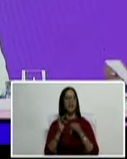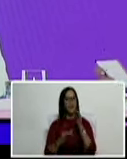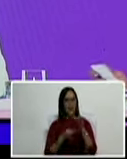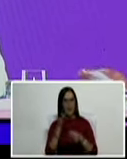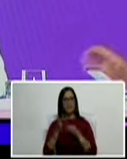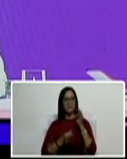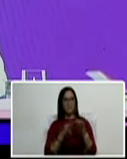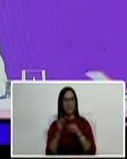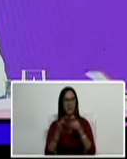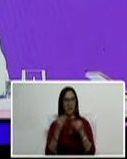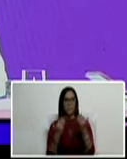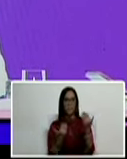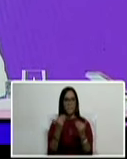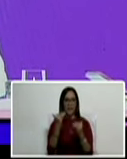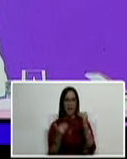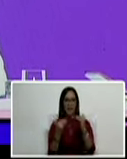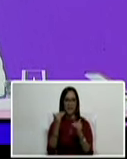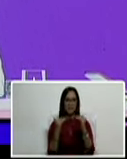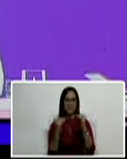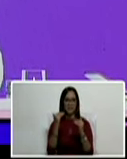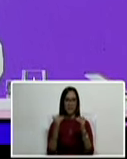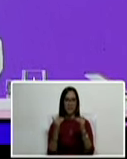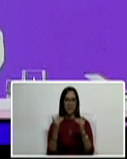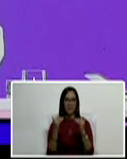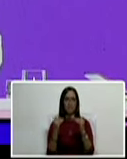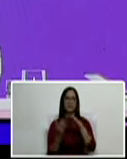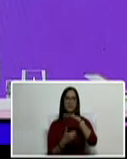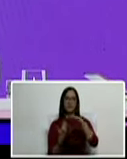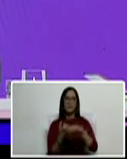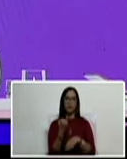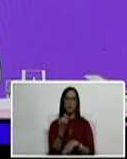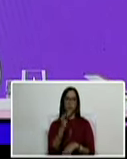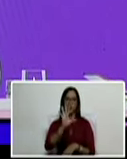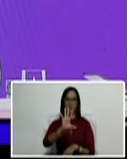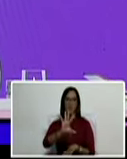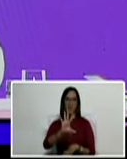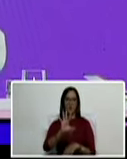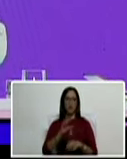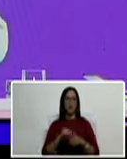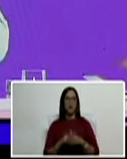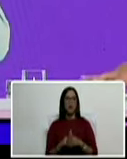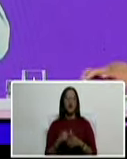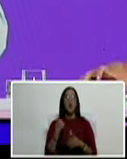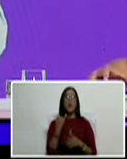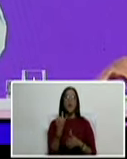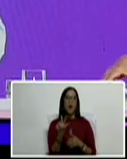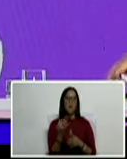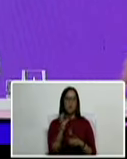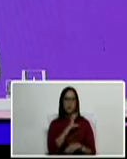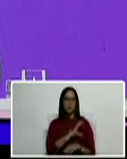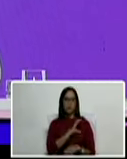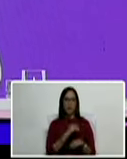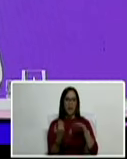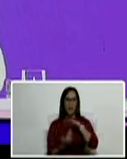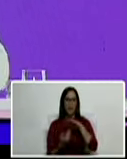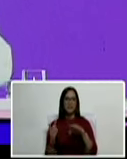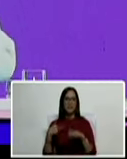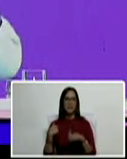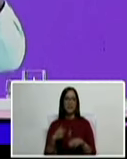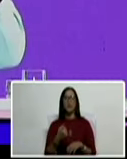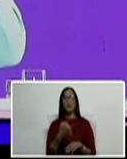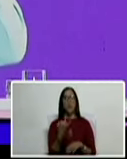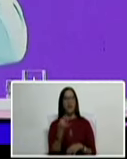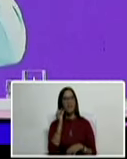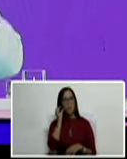un balance del vértice número 5. ¿Cuántos comités de base tenemos?